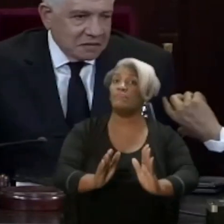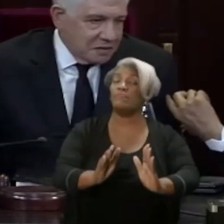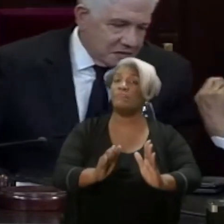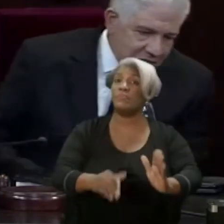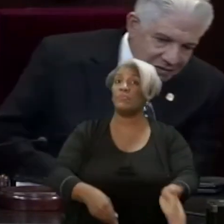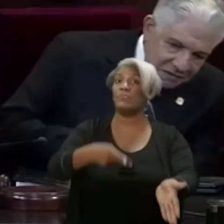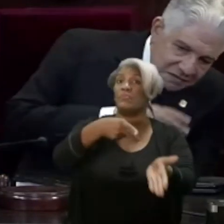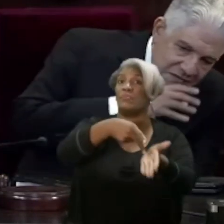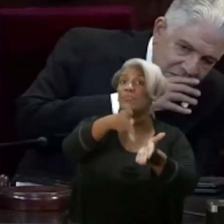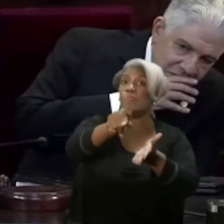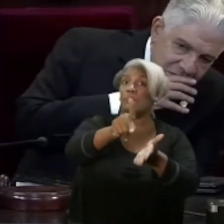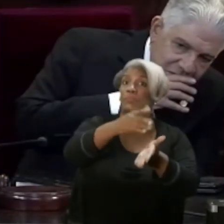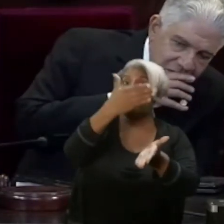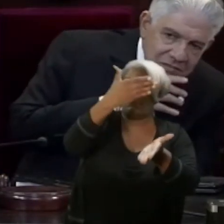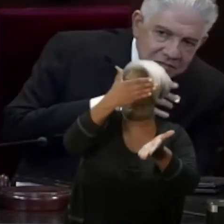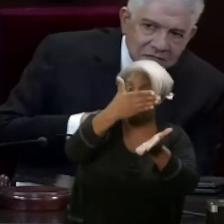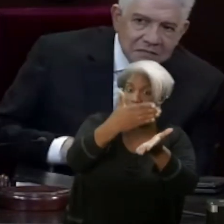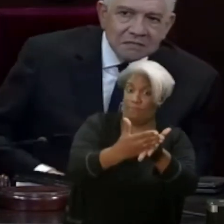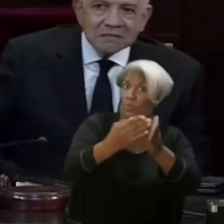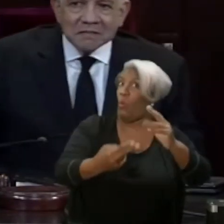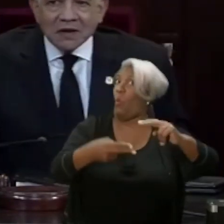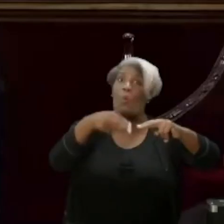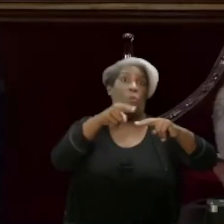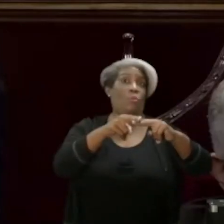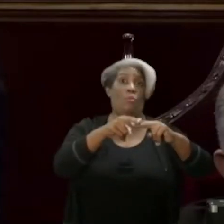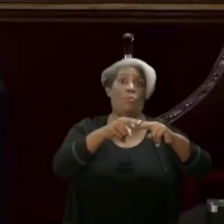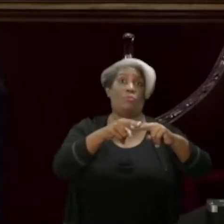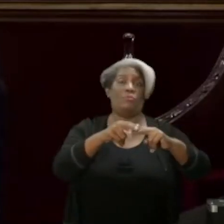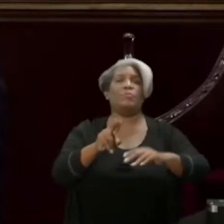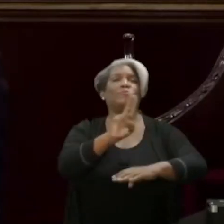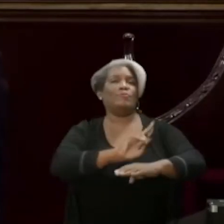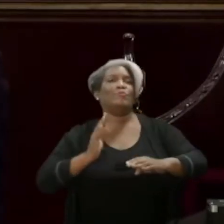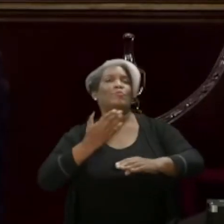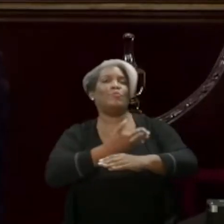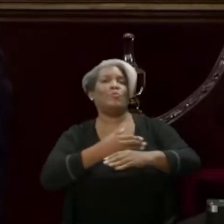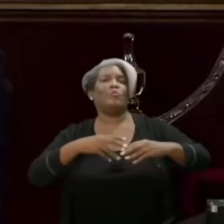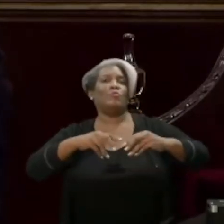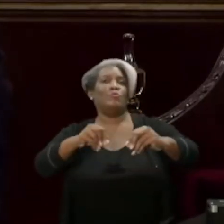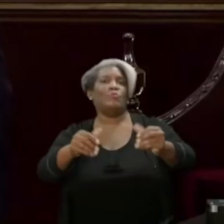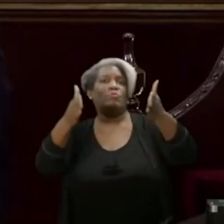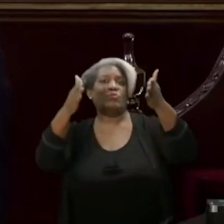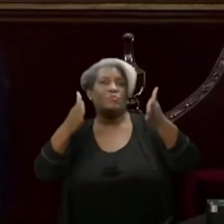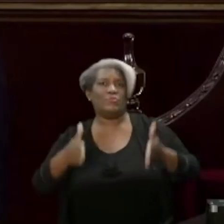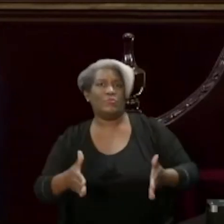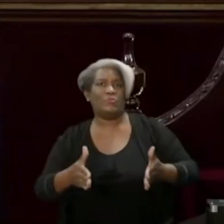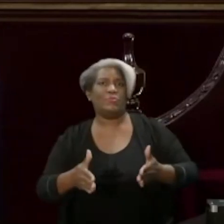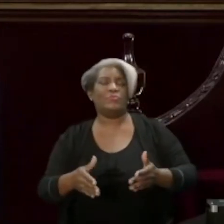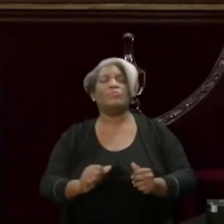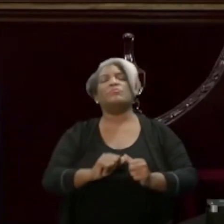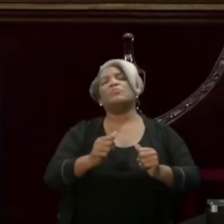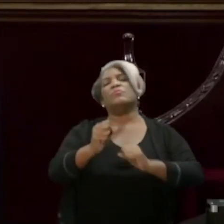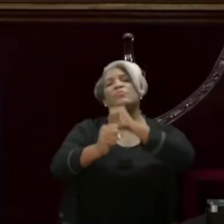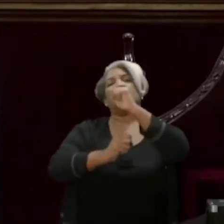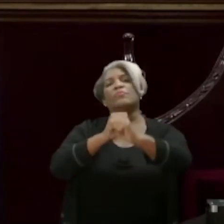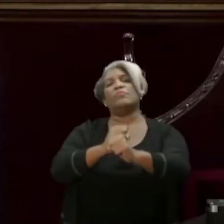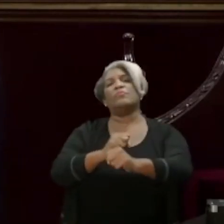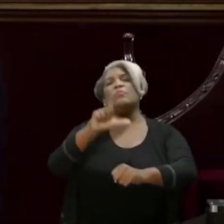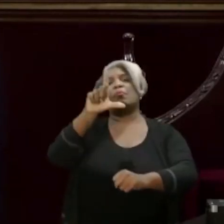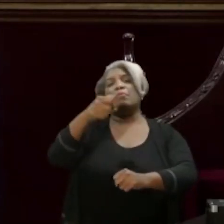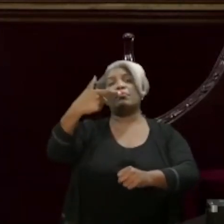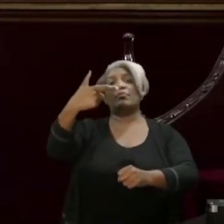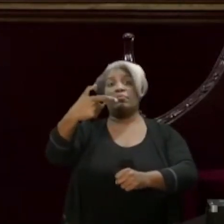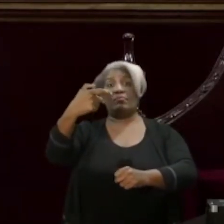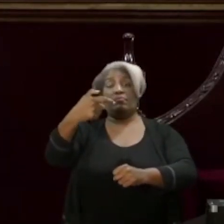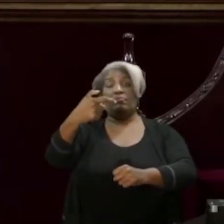los precios de los fertilizantes que usan nuestros agricultores al nivel de los de octubre del 2021. En